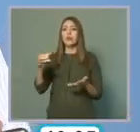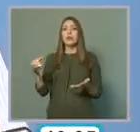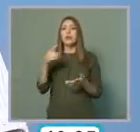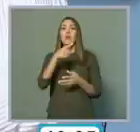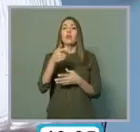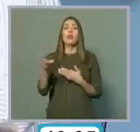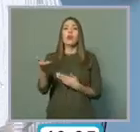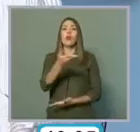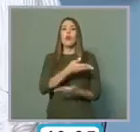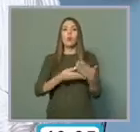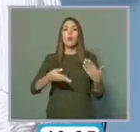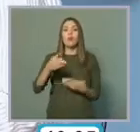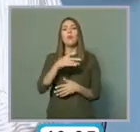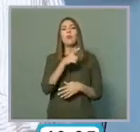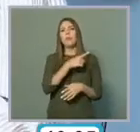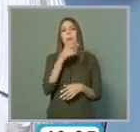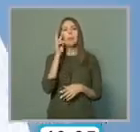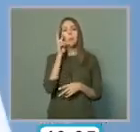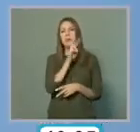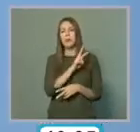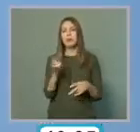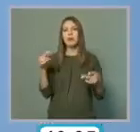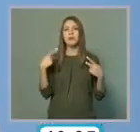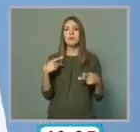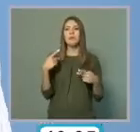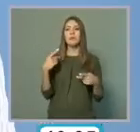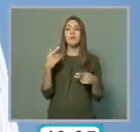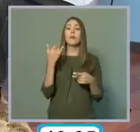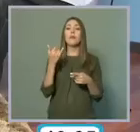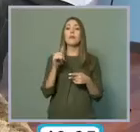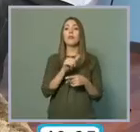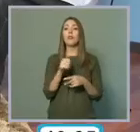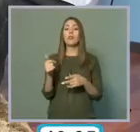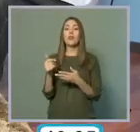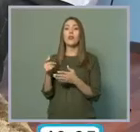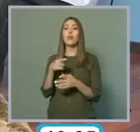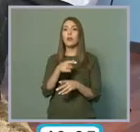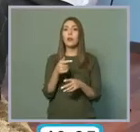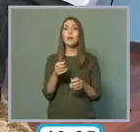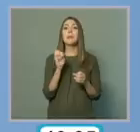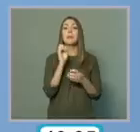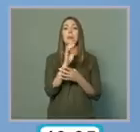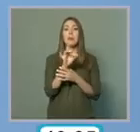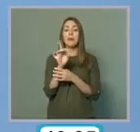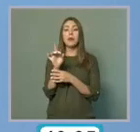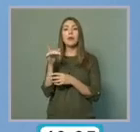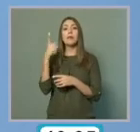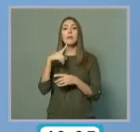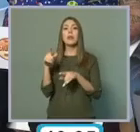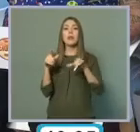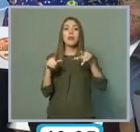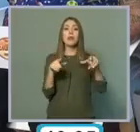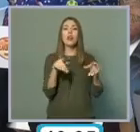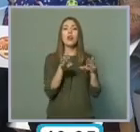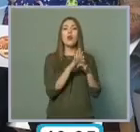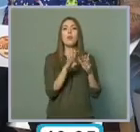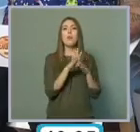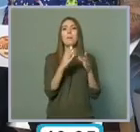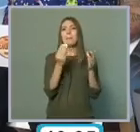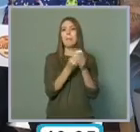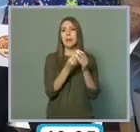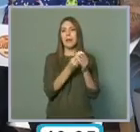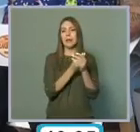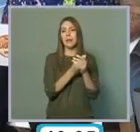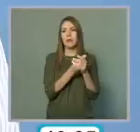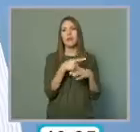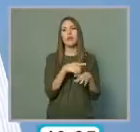compartimos de alguna forma es público y aquellas en las que lo que compartimos tiene inicialmente una connotación privada, que es el caso